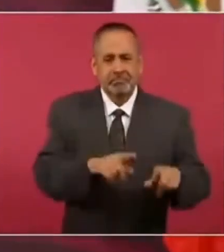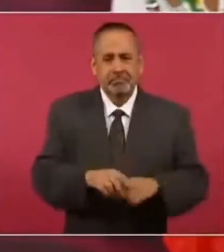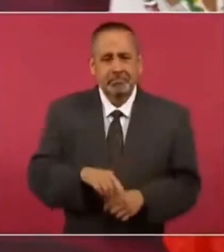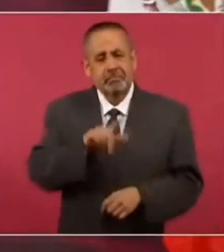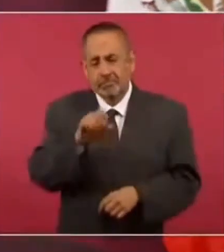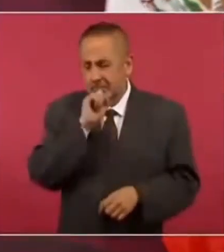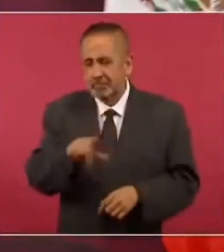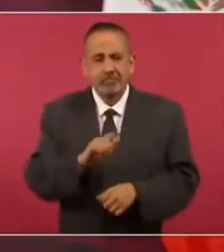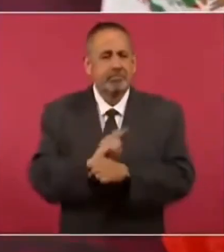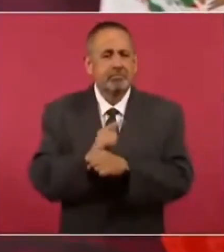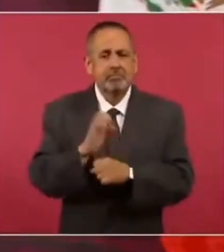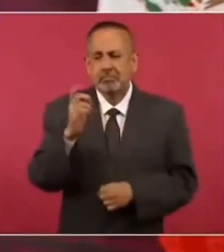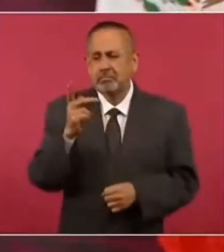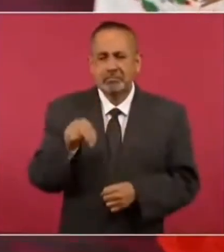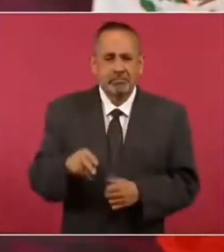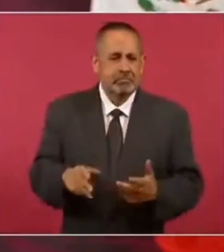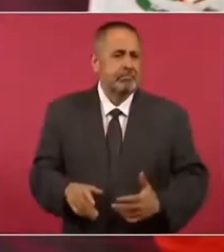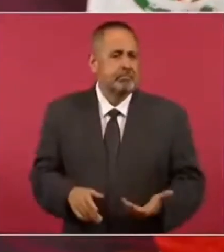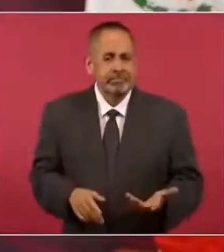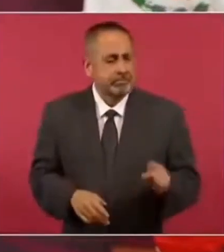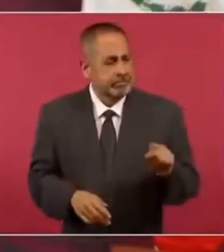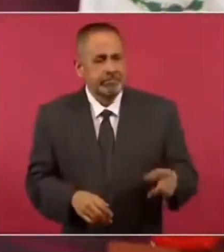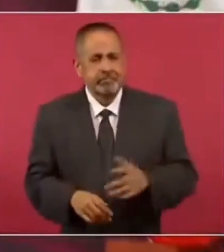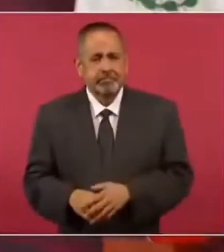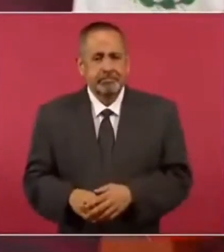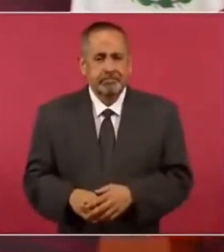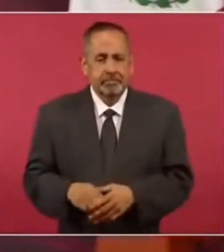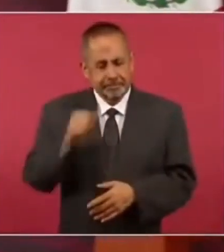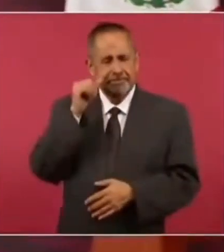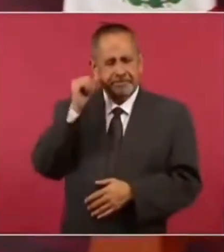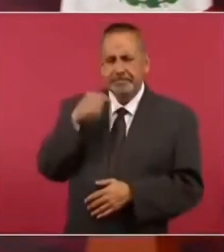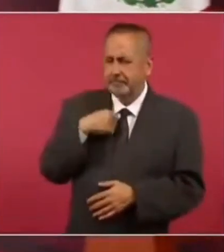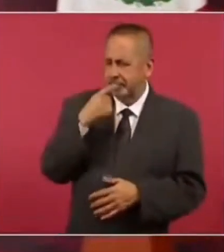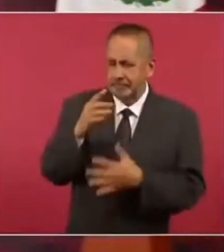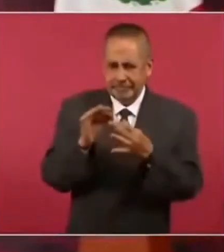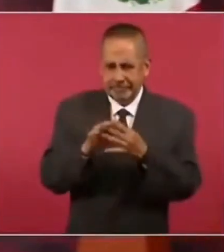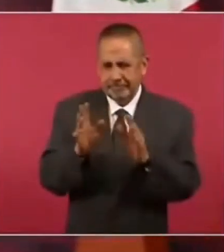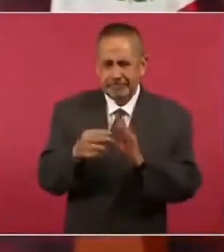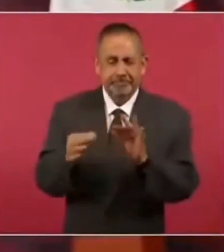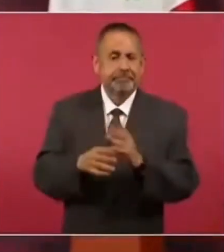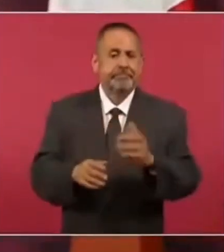Eliseo Peña. Y llegaron, ayer lo decía yo,